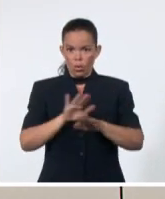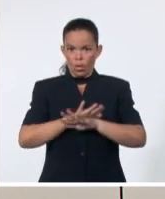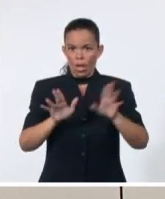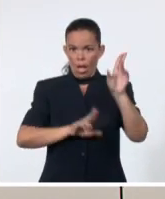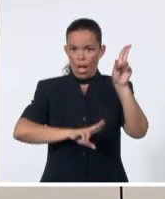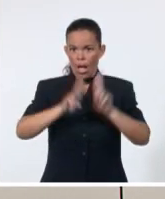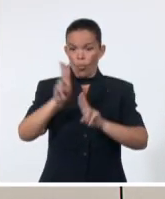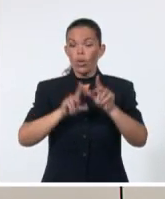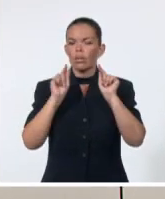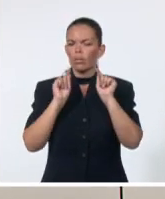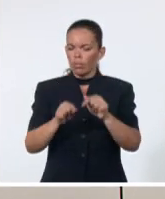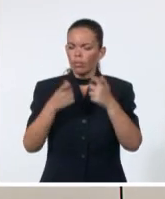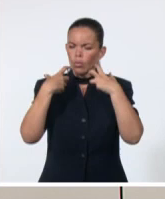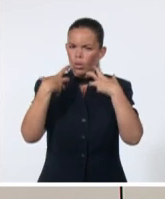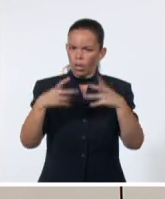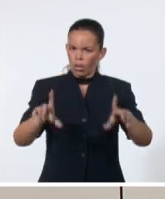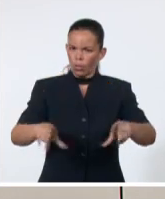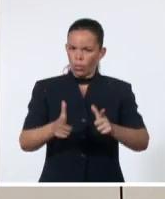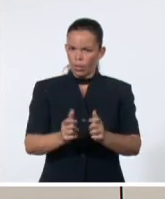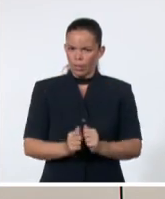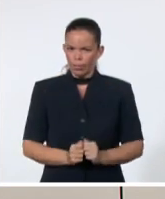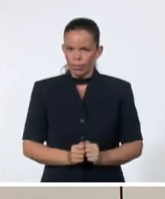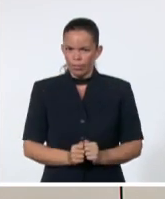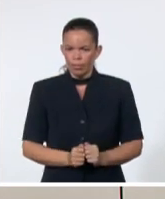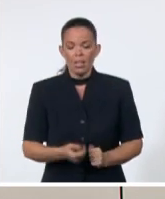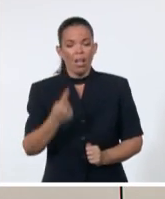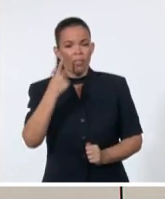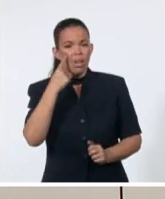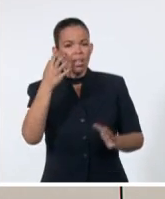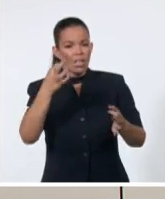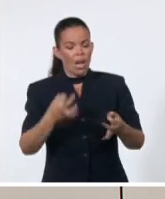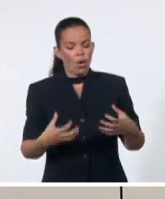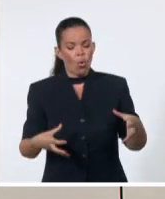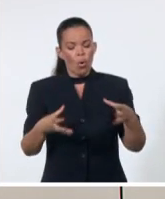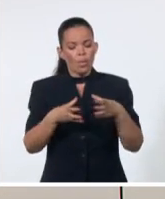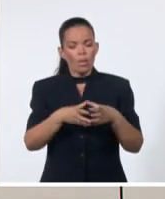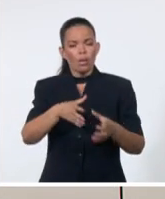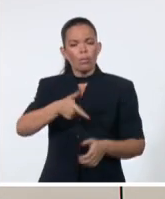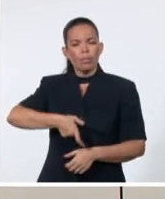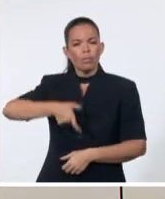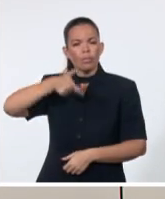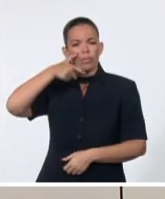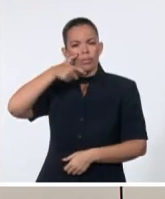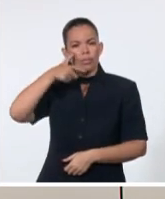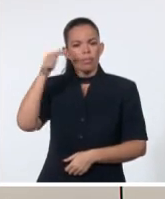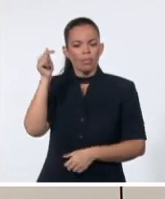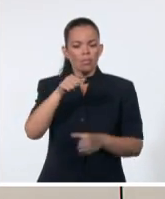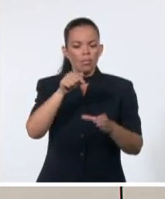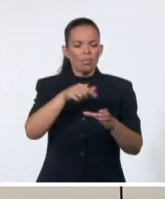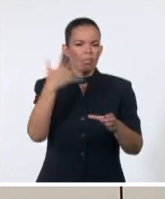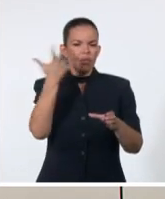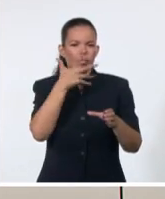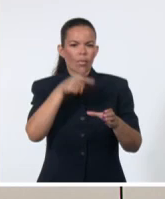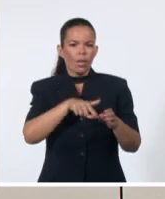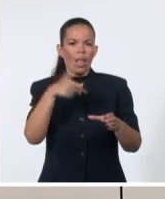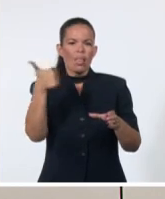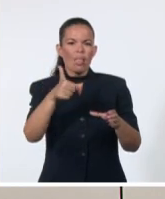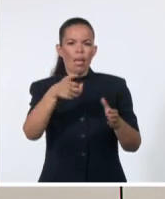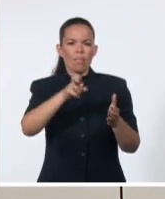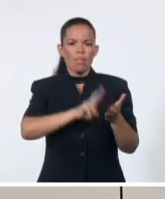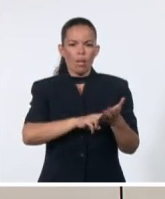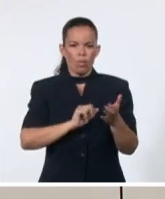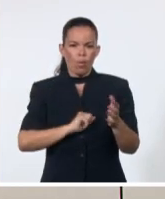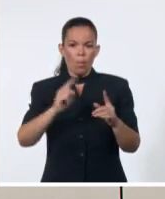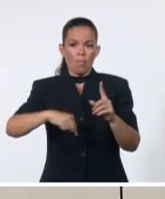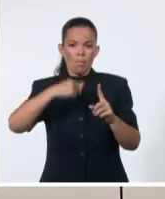estos recursos que serán controlados por un comité de verificación integrado por 10 miembros, más el representante observador